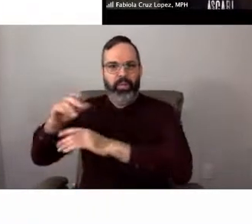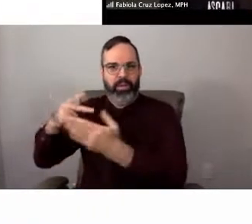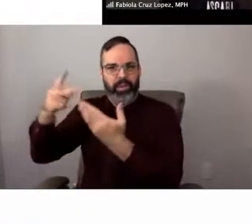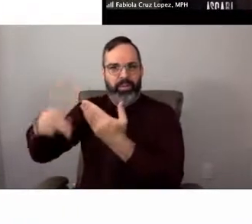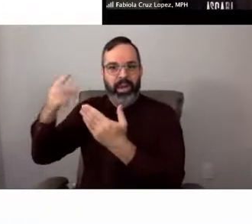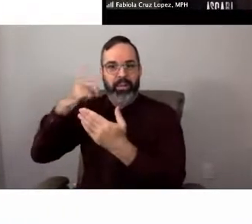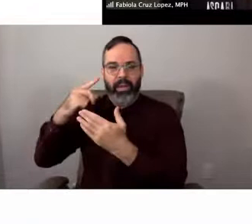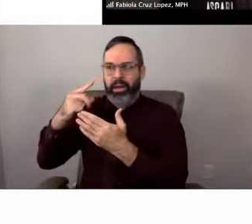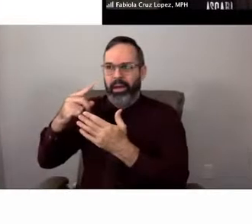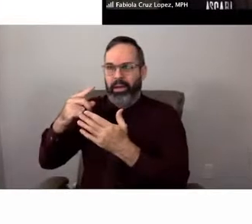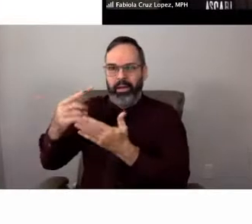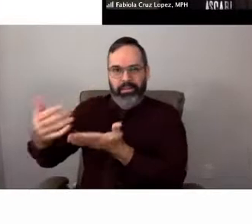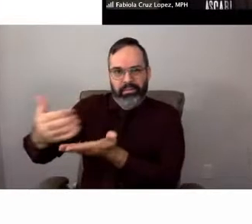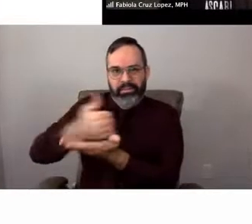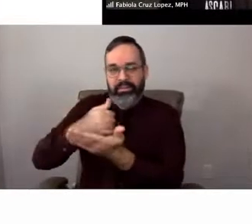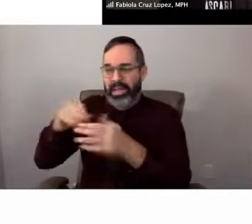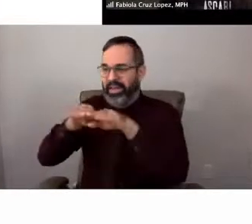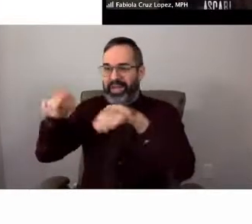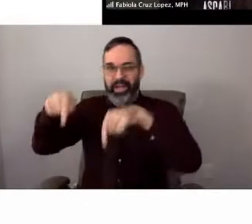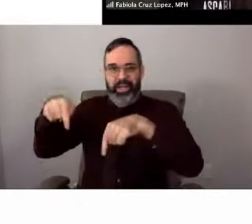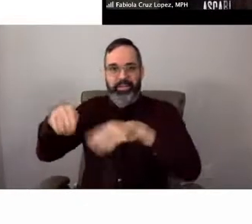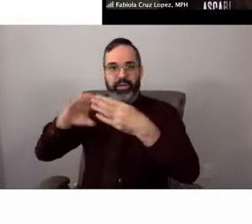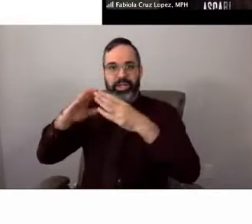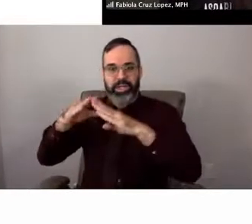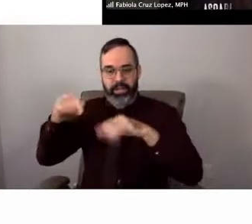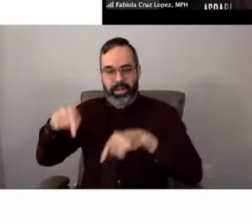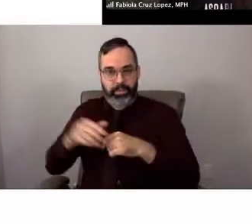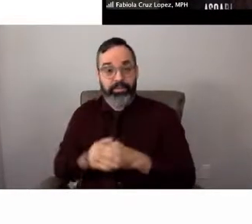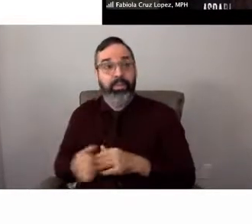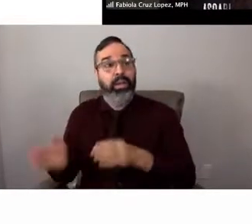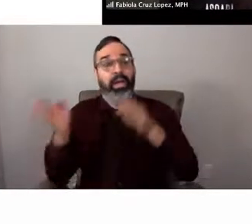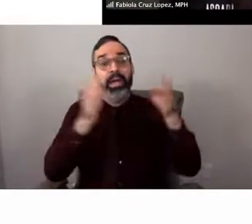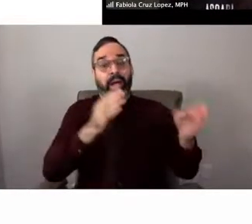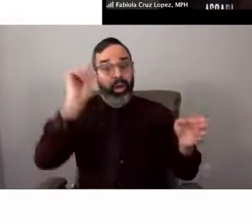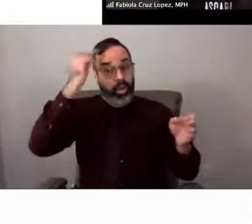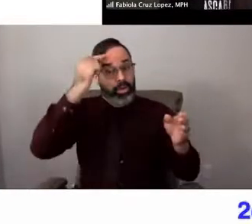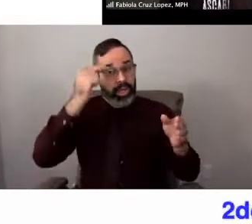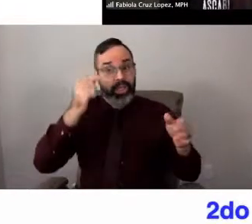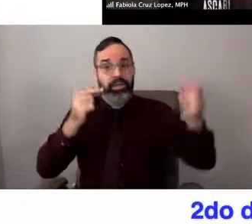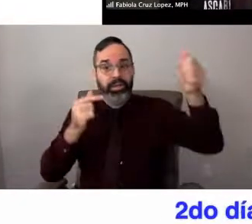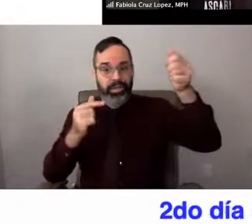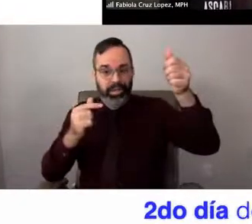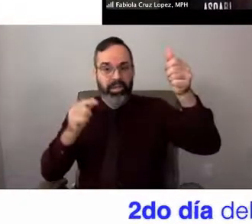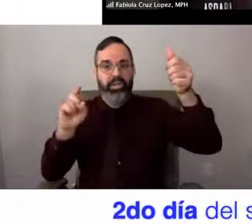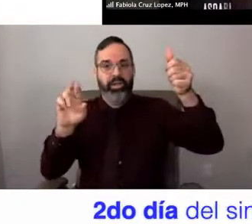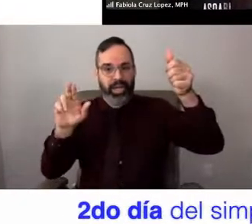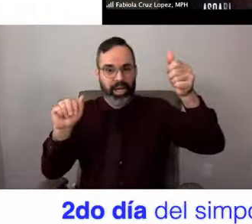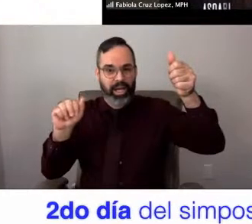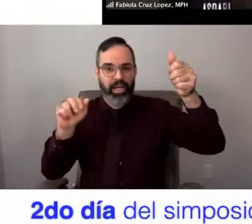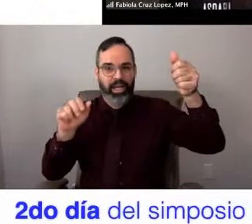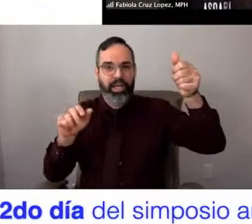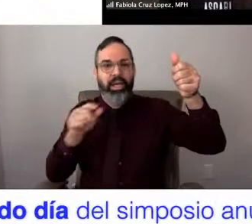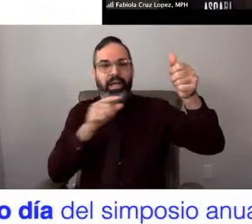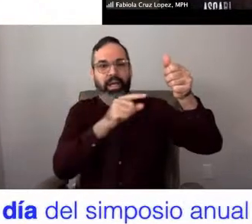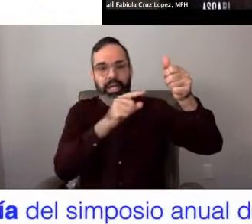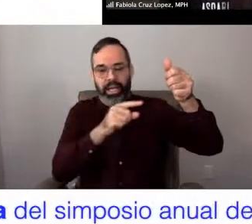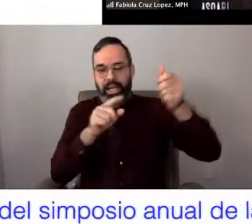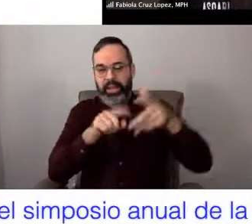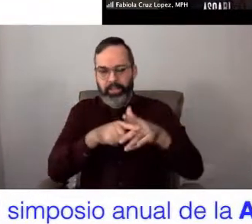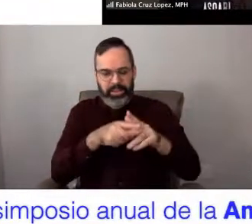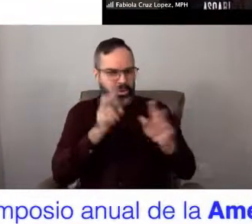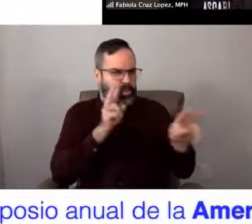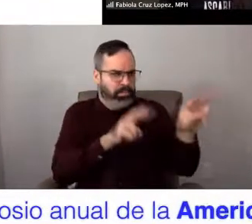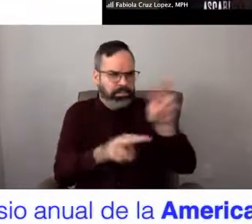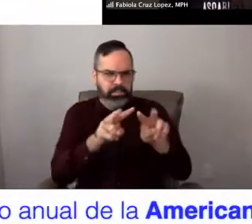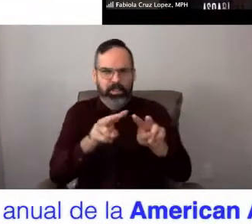nivel municipal. Desde el nivel central, la doctora Encijar Hassan comenzó las vigilancias, tanto de